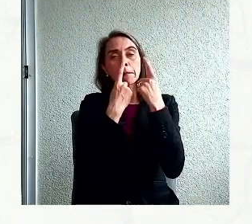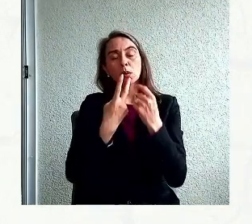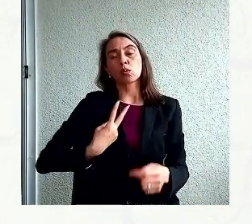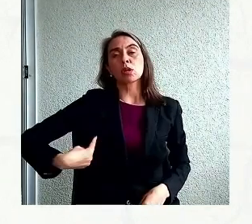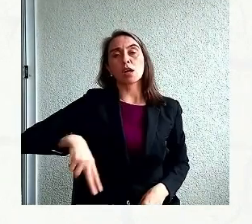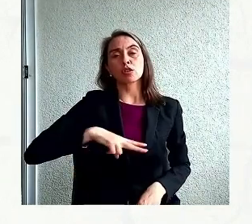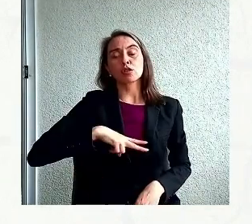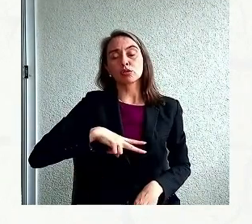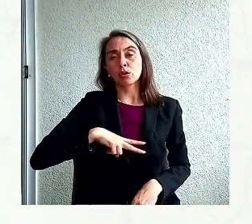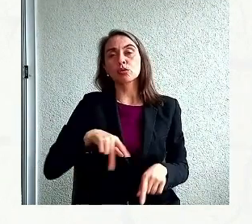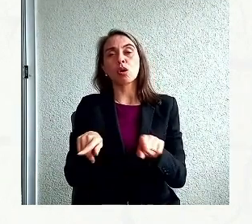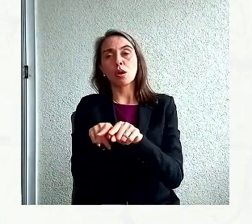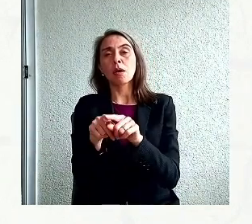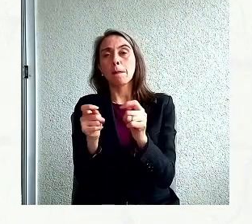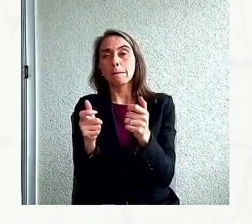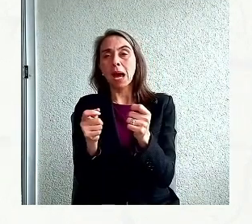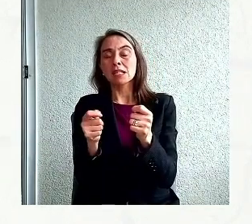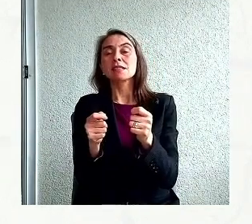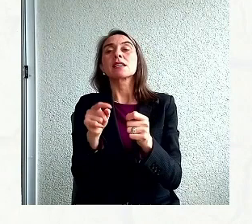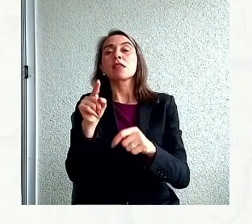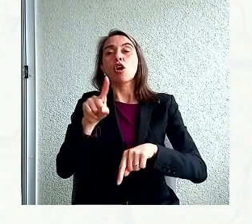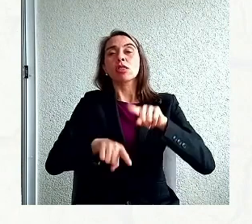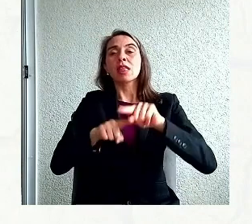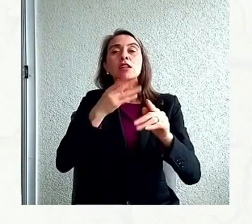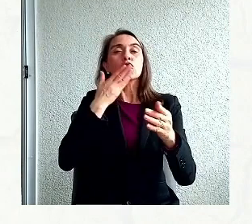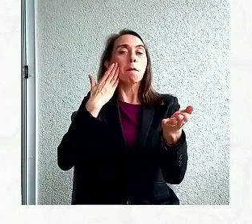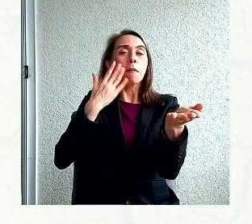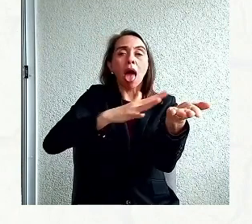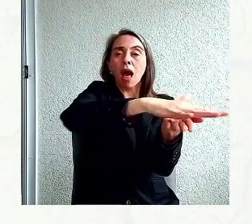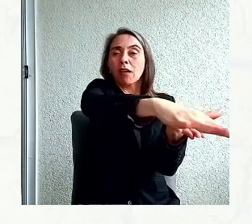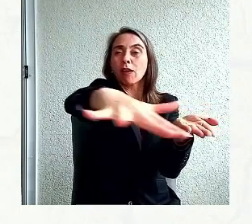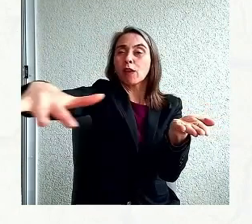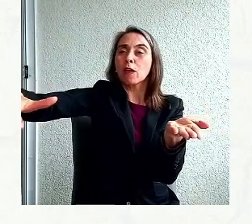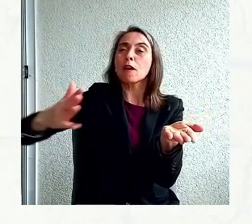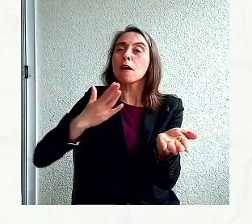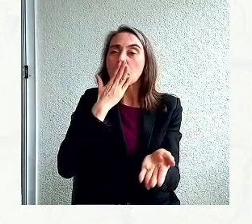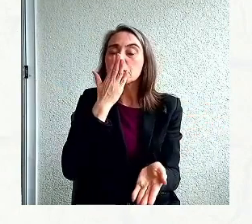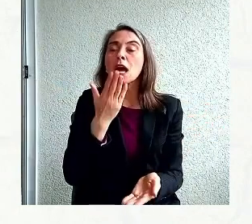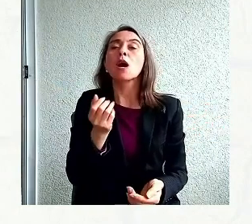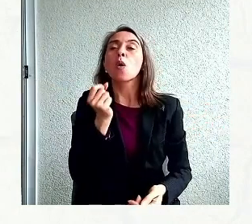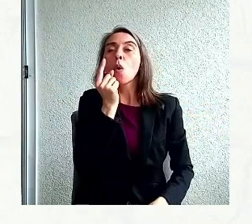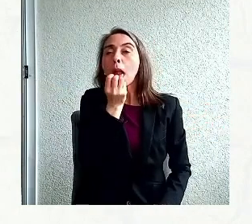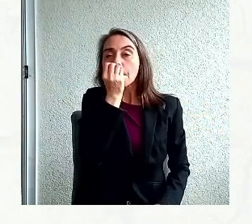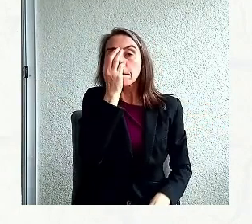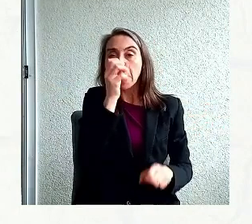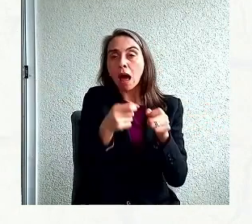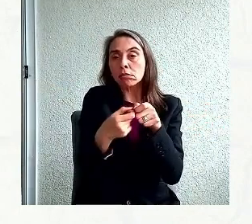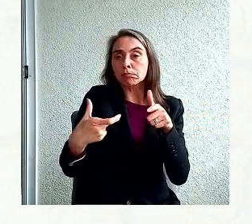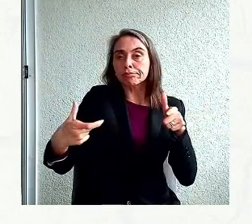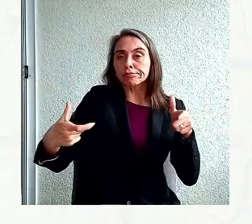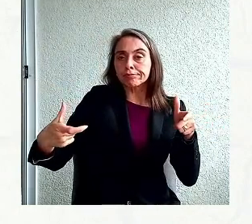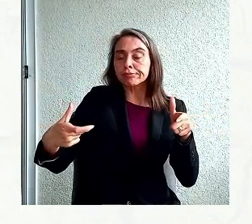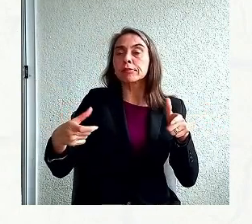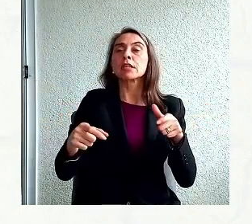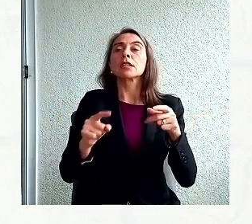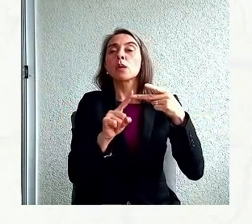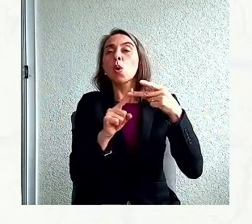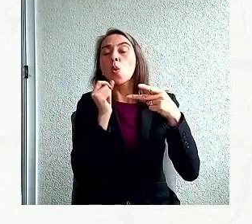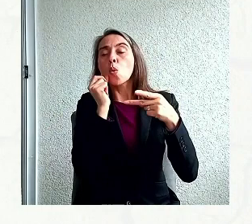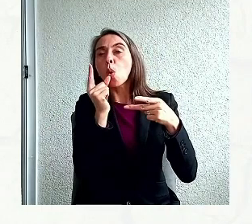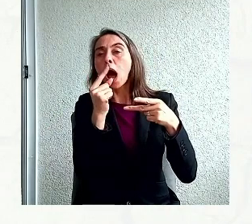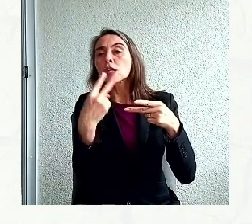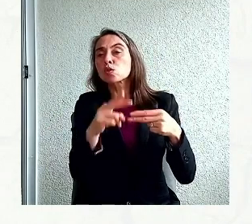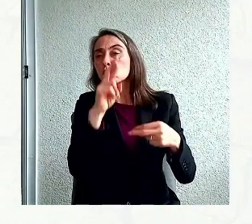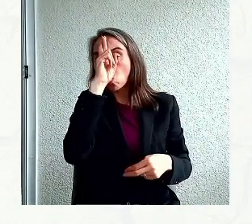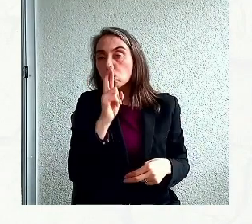especies que colonizan, cuál es el rol de estas especies en esta colonización, digamos, si hay criptógamas involucradas en estos procesos. Y una